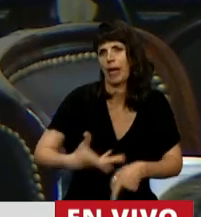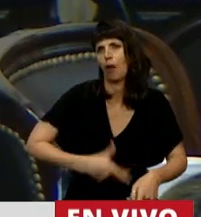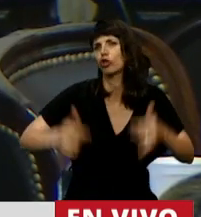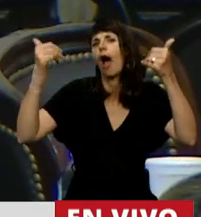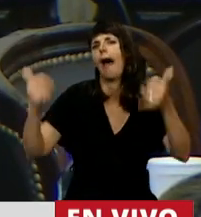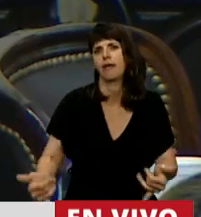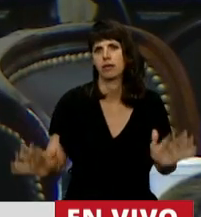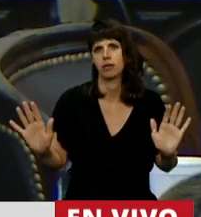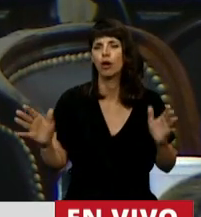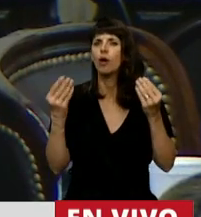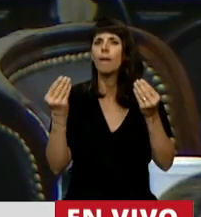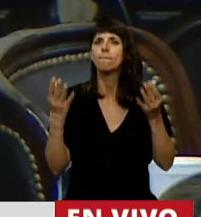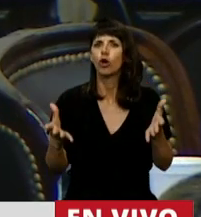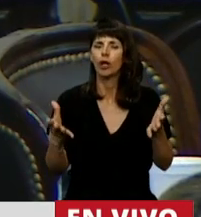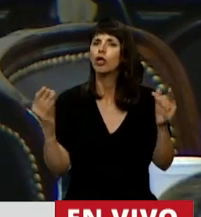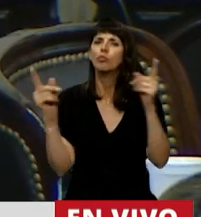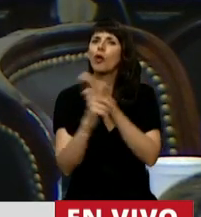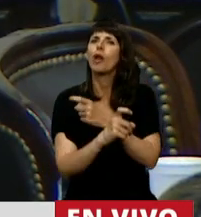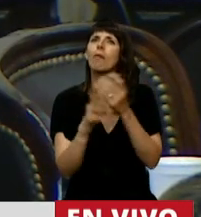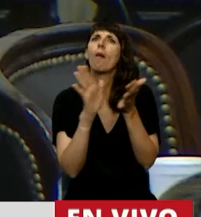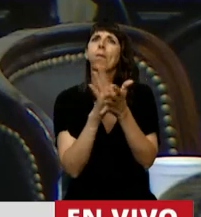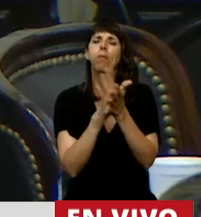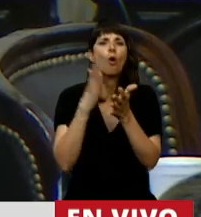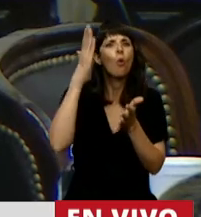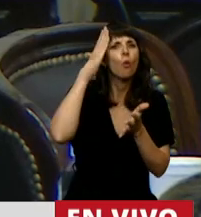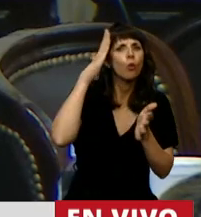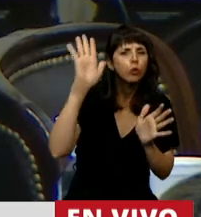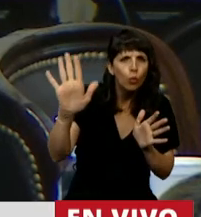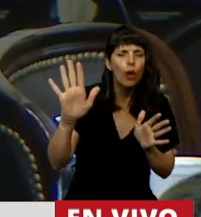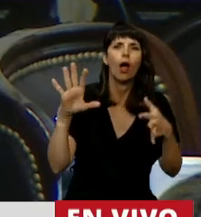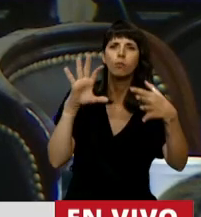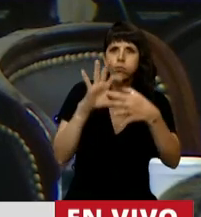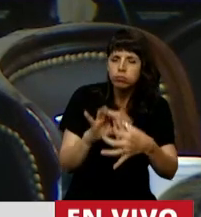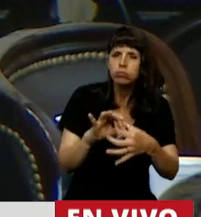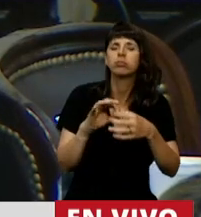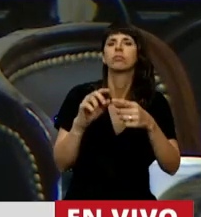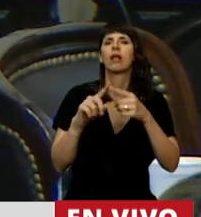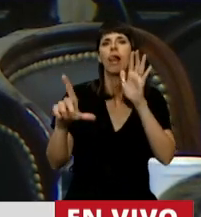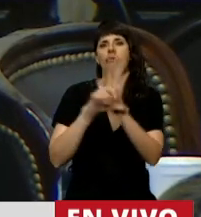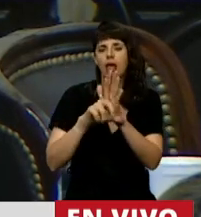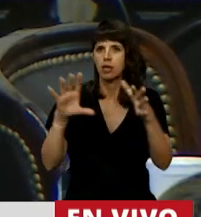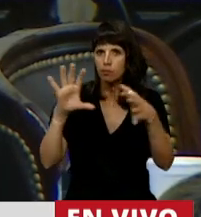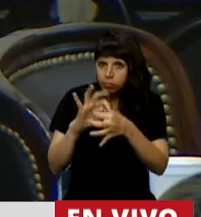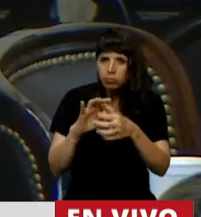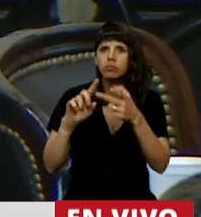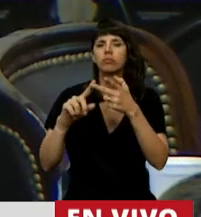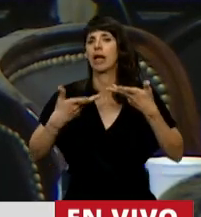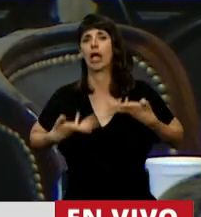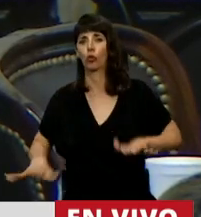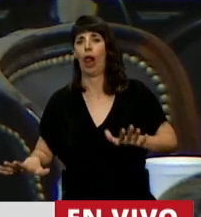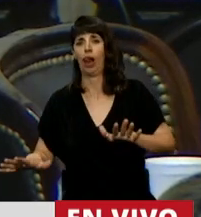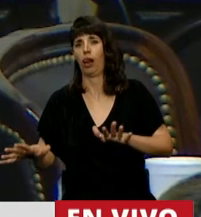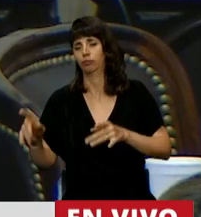problema, a mi punto de vista, cultural, mezclado con lo legal y con lo natural.